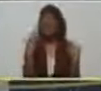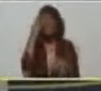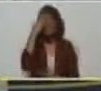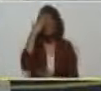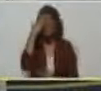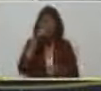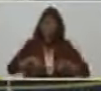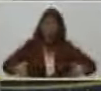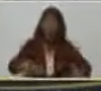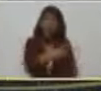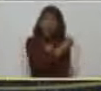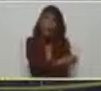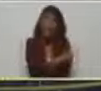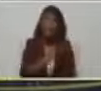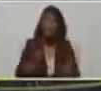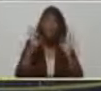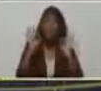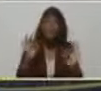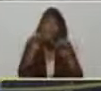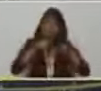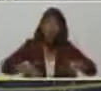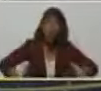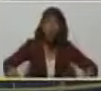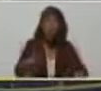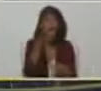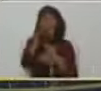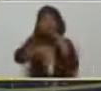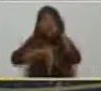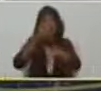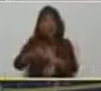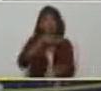este hospital, precisamente lo que estábamos explicando,